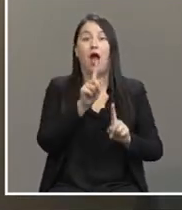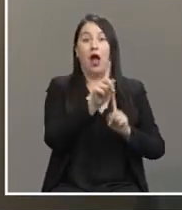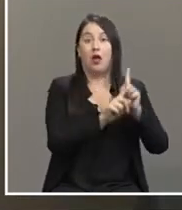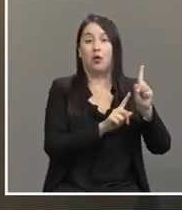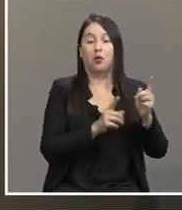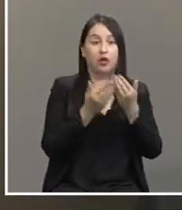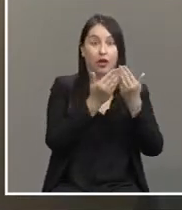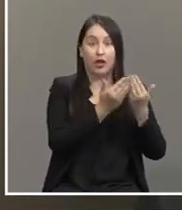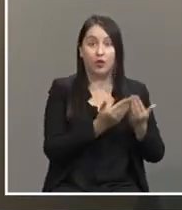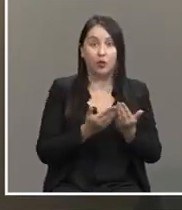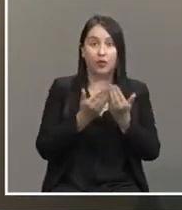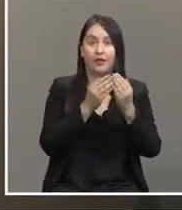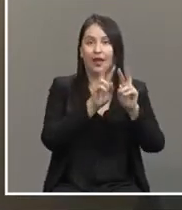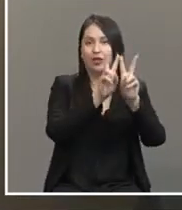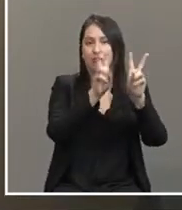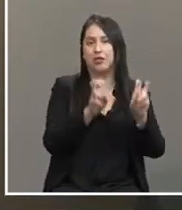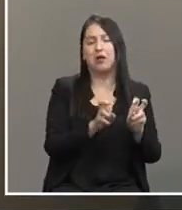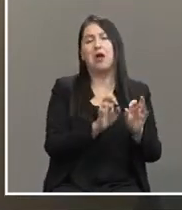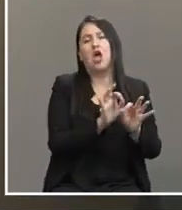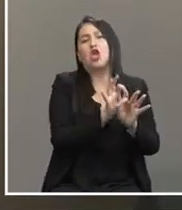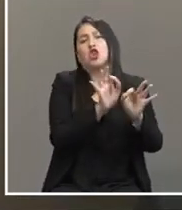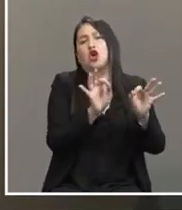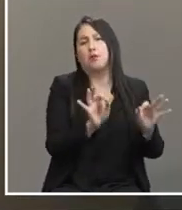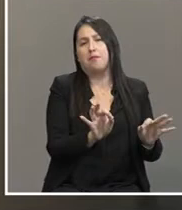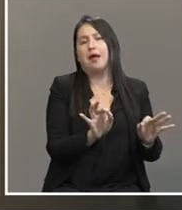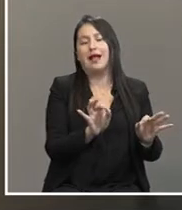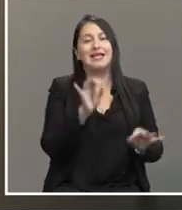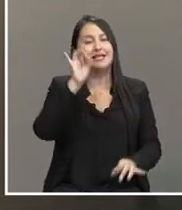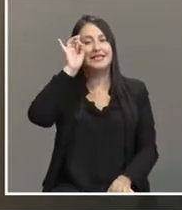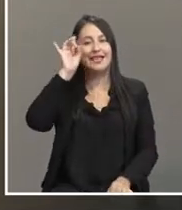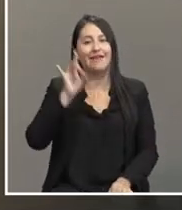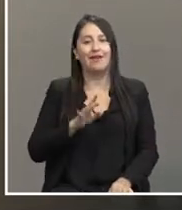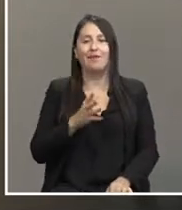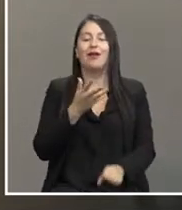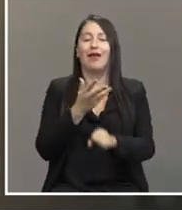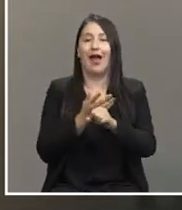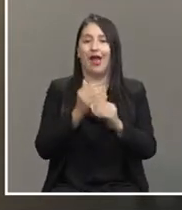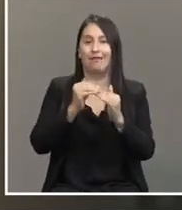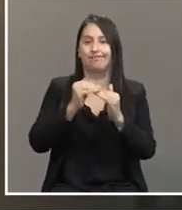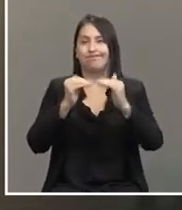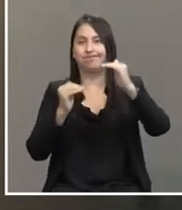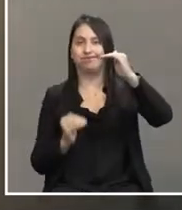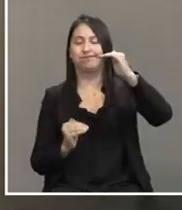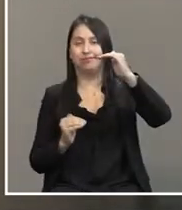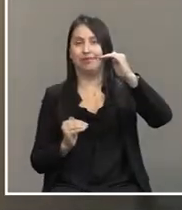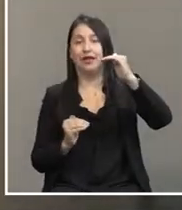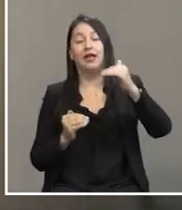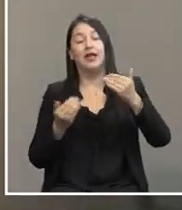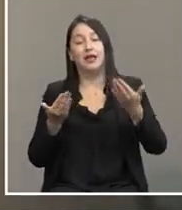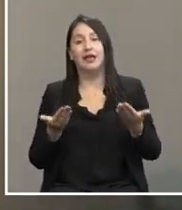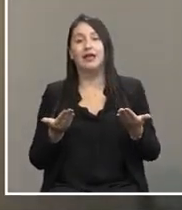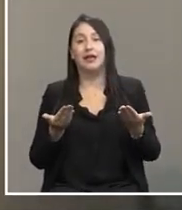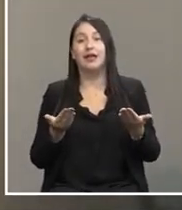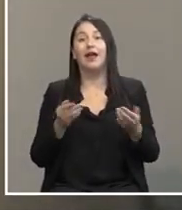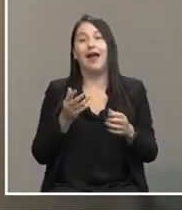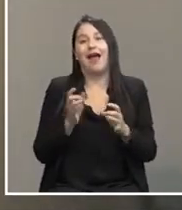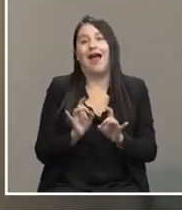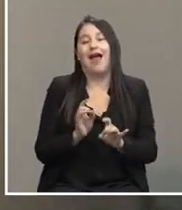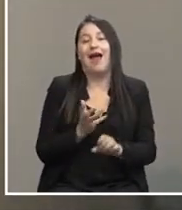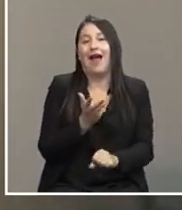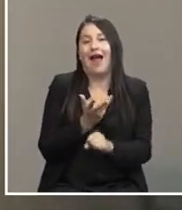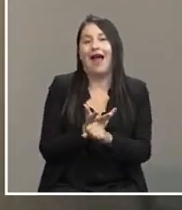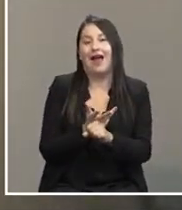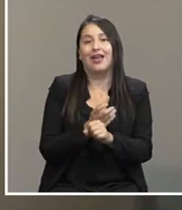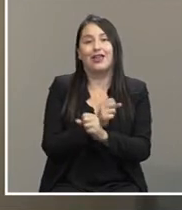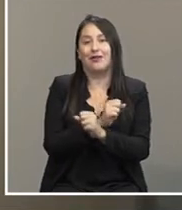temas, es bastante normal. Sabemos que existen este tipo de sesgos y de alguna manera es lo que hay y no podemos hacer